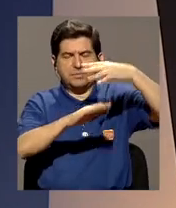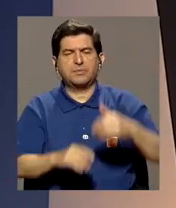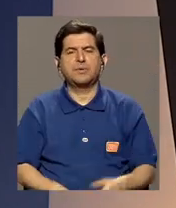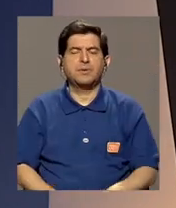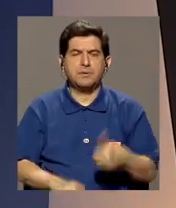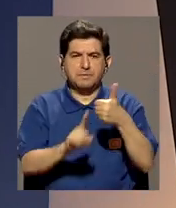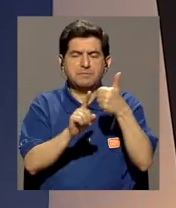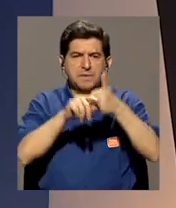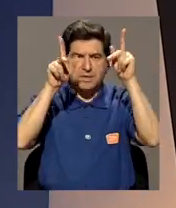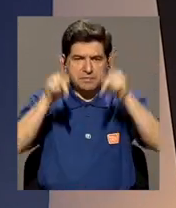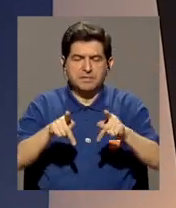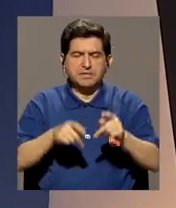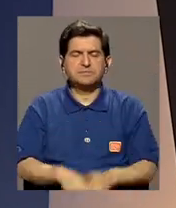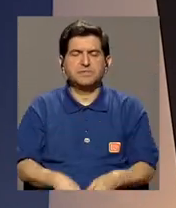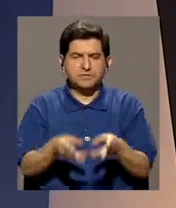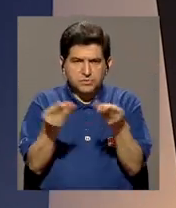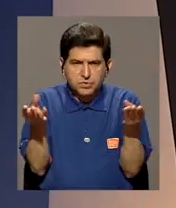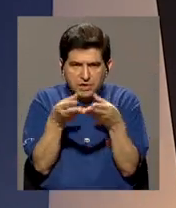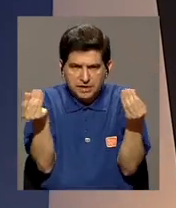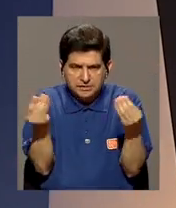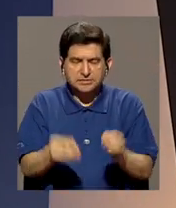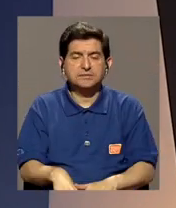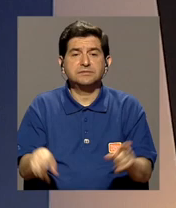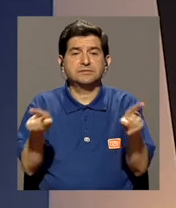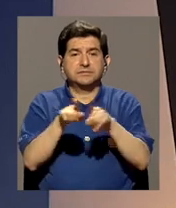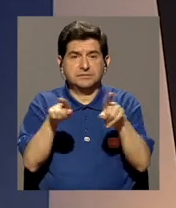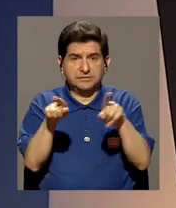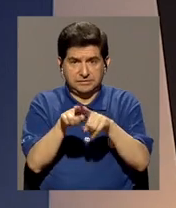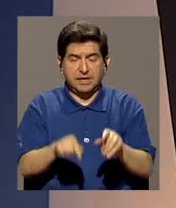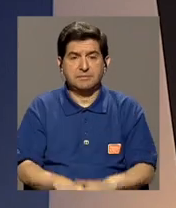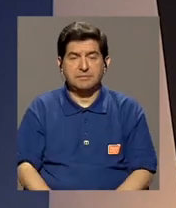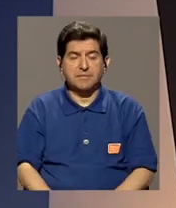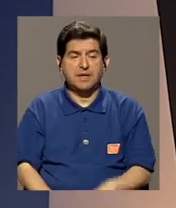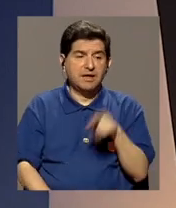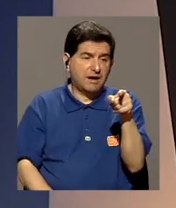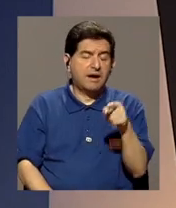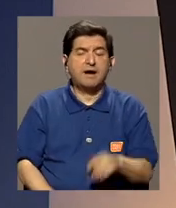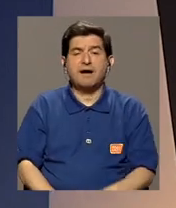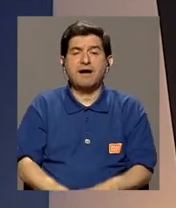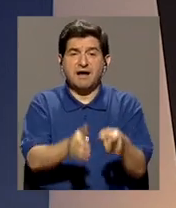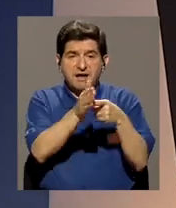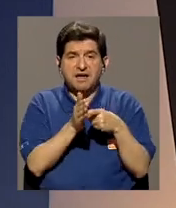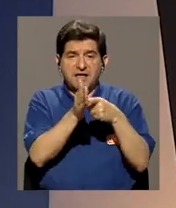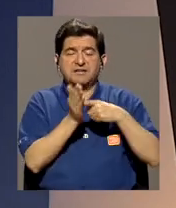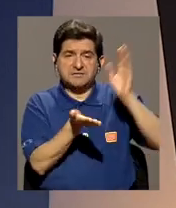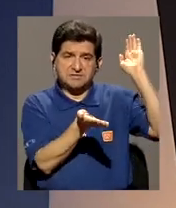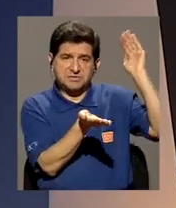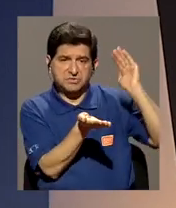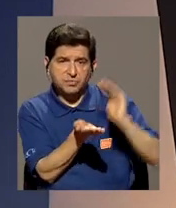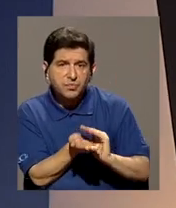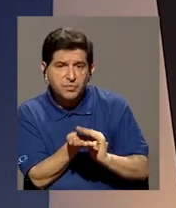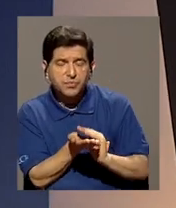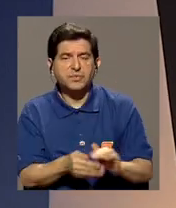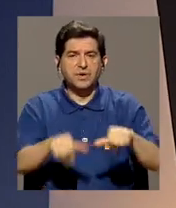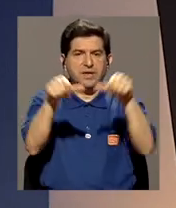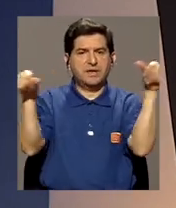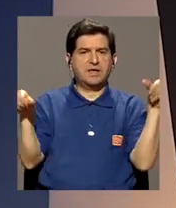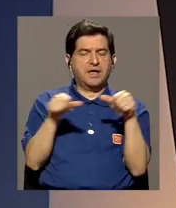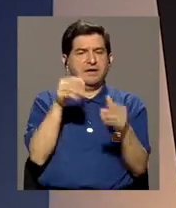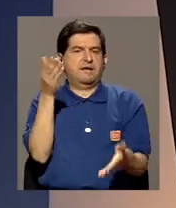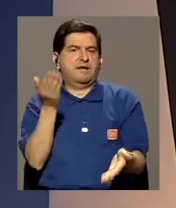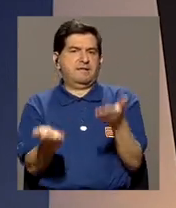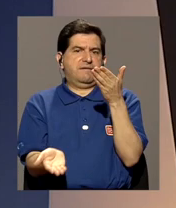hecho los mismos consumidores y entonces eso también ha hecho que la demanda esté se reduzca y este sector